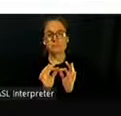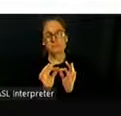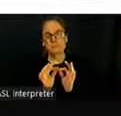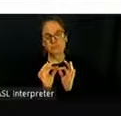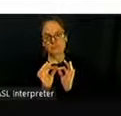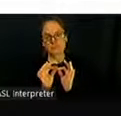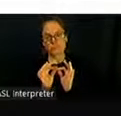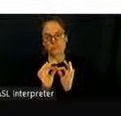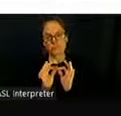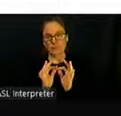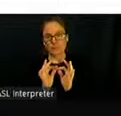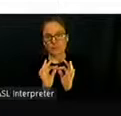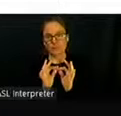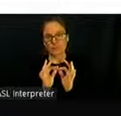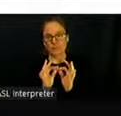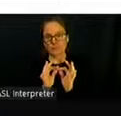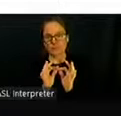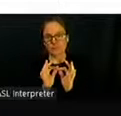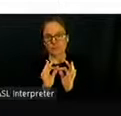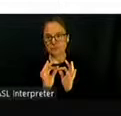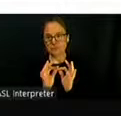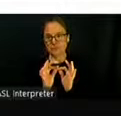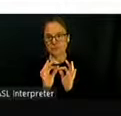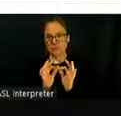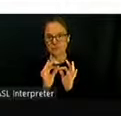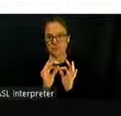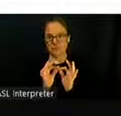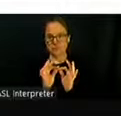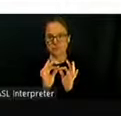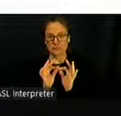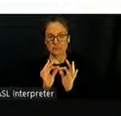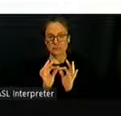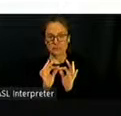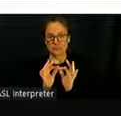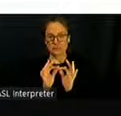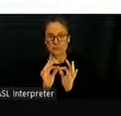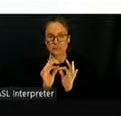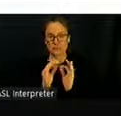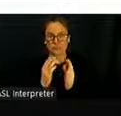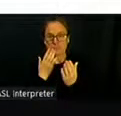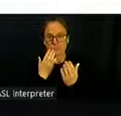es necesario, su declaración será traducida en inglés. Gracias.